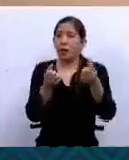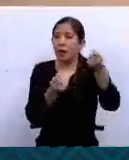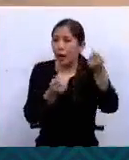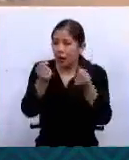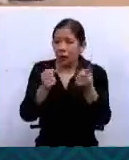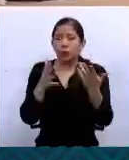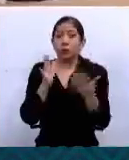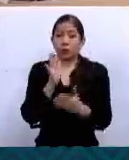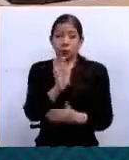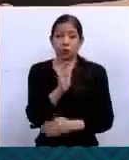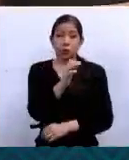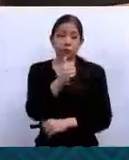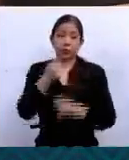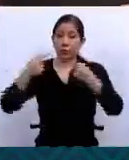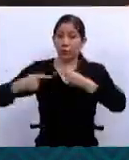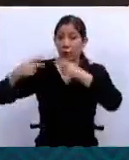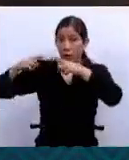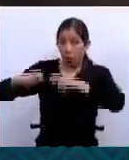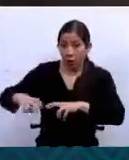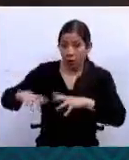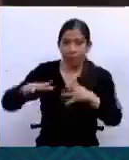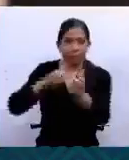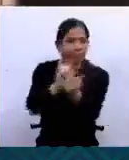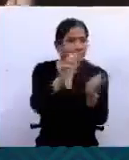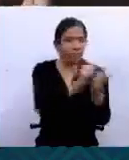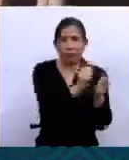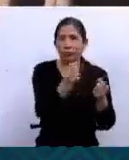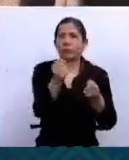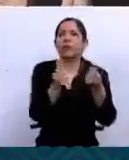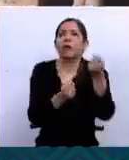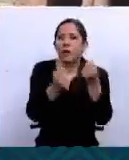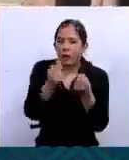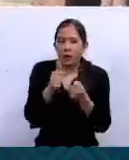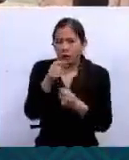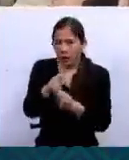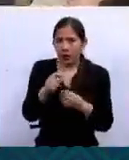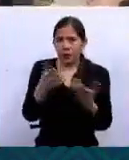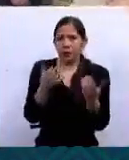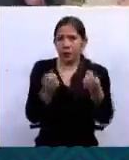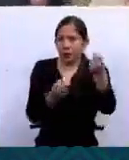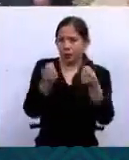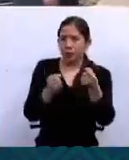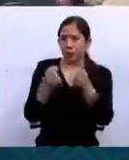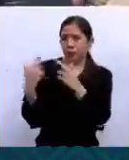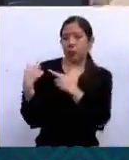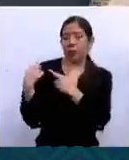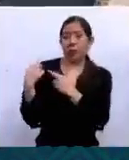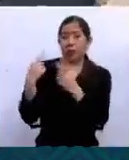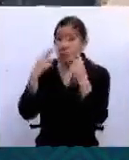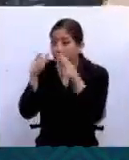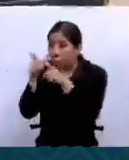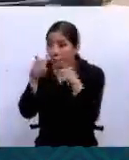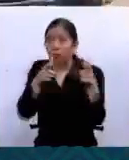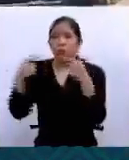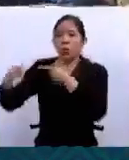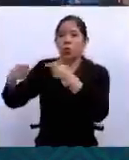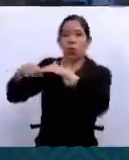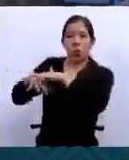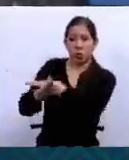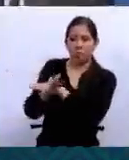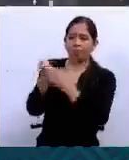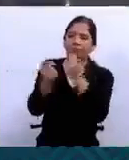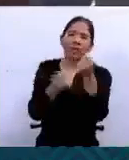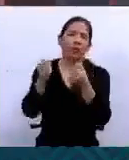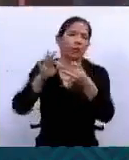un vehículo que del CEOS, la unidad que está encargada de la lucha contra el contrabando, y bueno, tiene daños materiales de